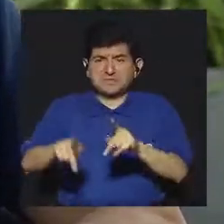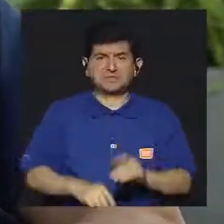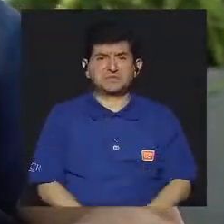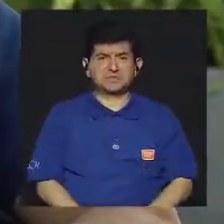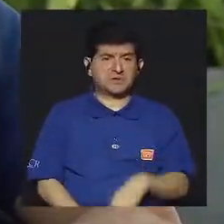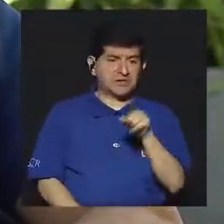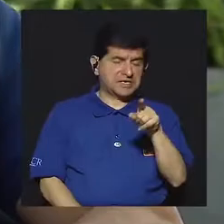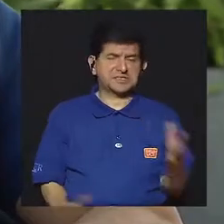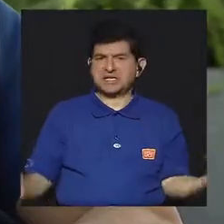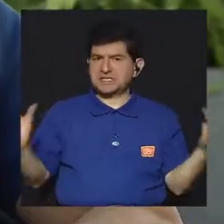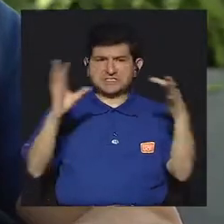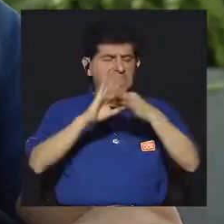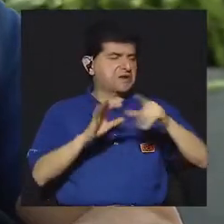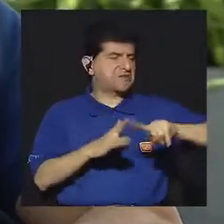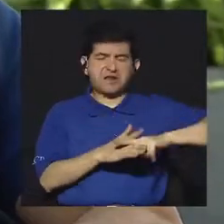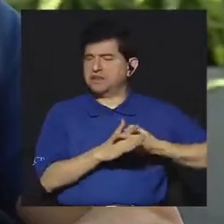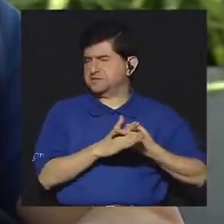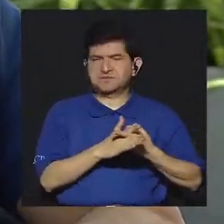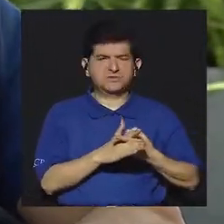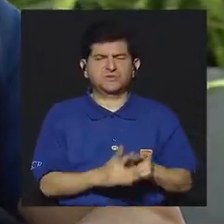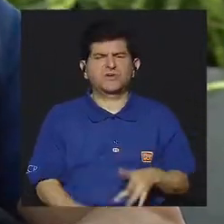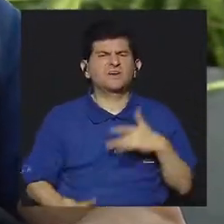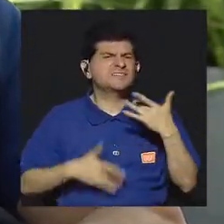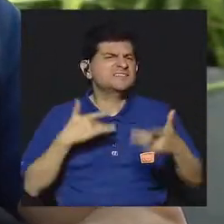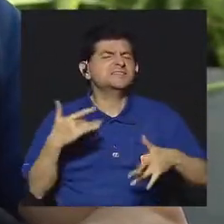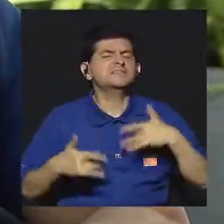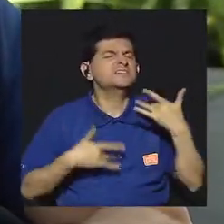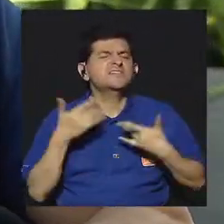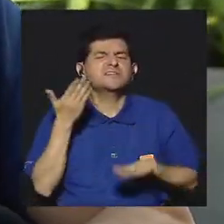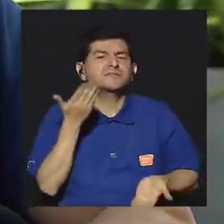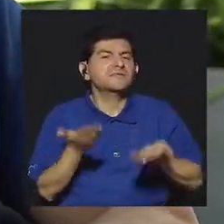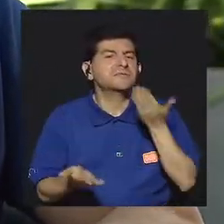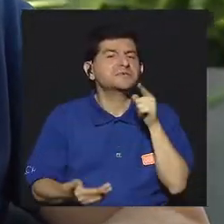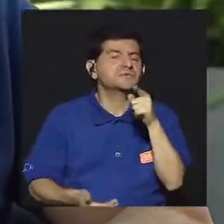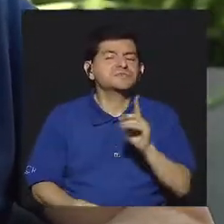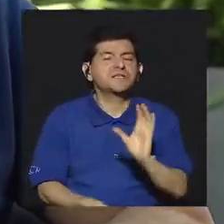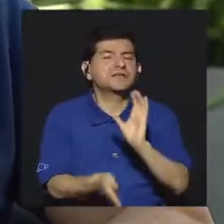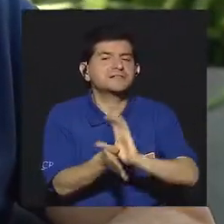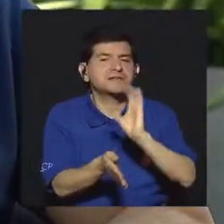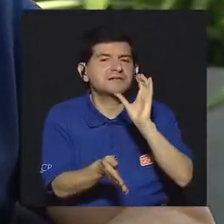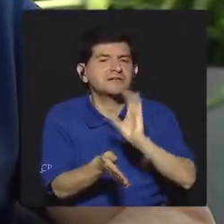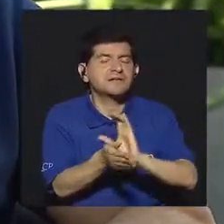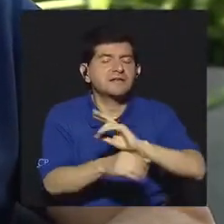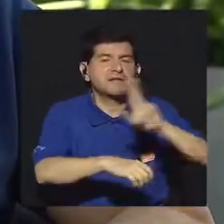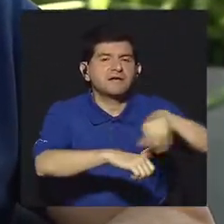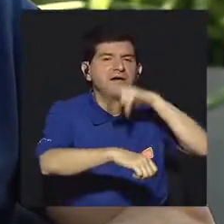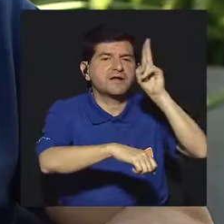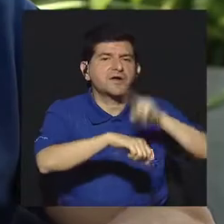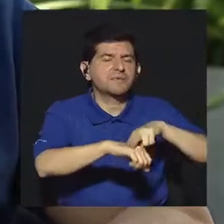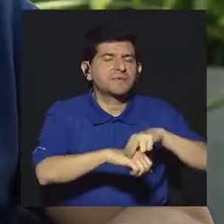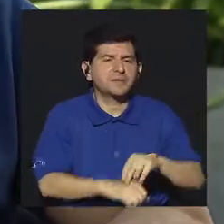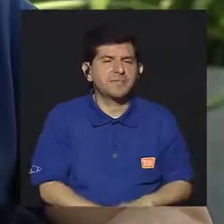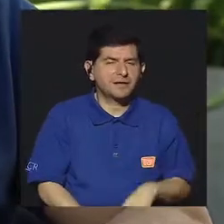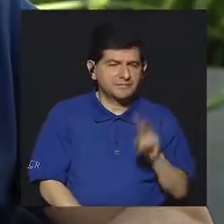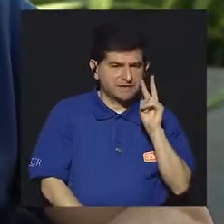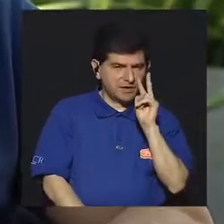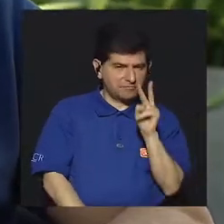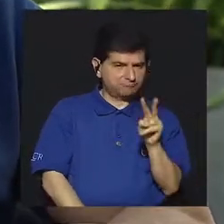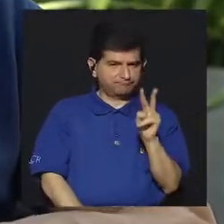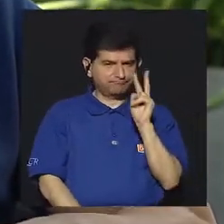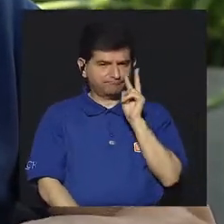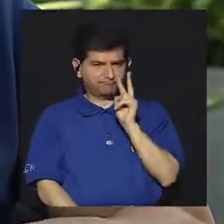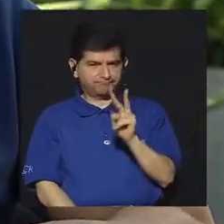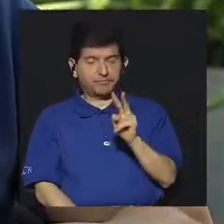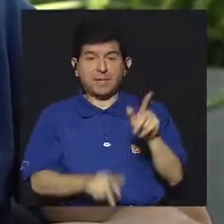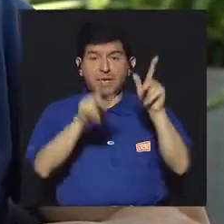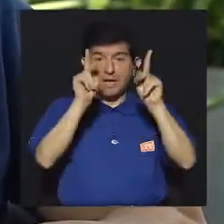no hacen esa relación inicial. ¿Qué síntomas son los que ustedes en la clínica usualmente comienzan a ver